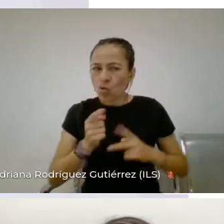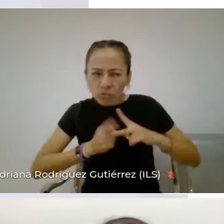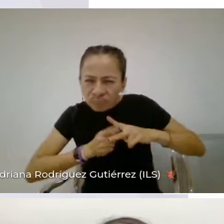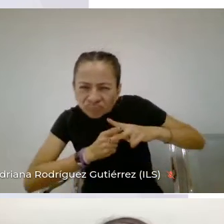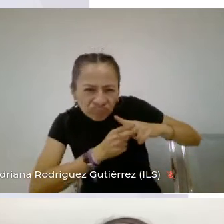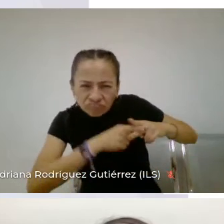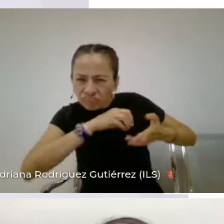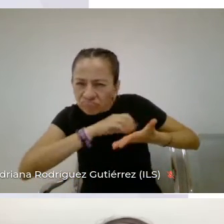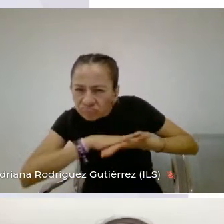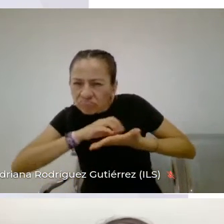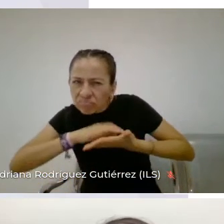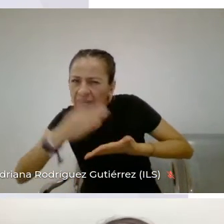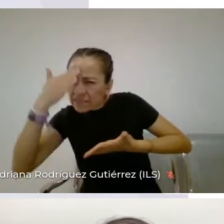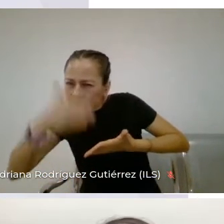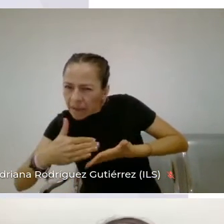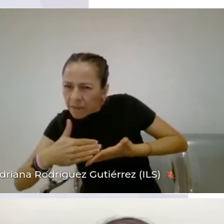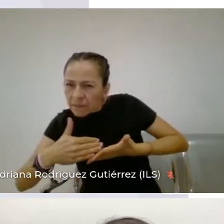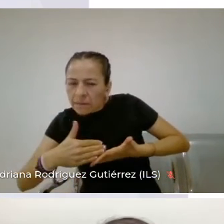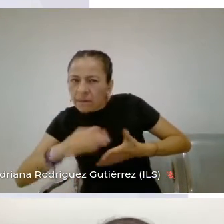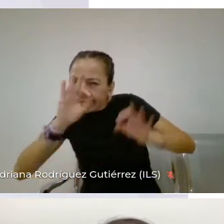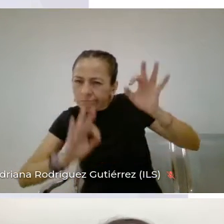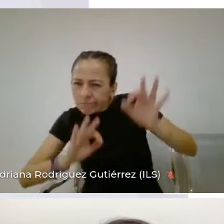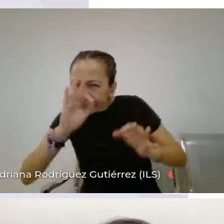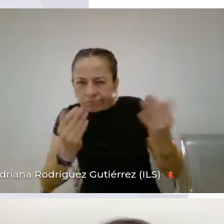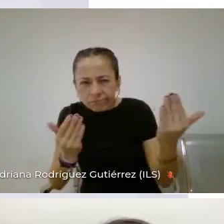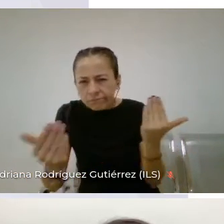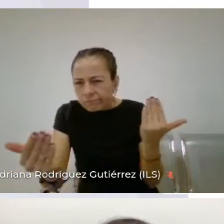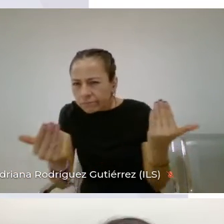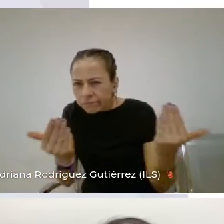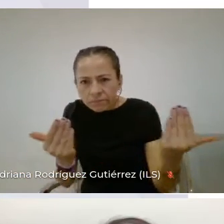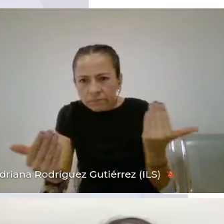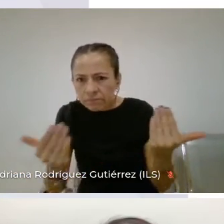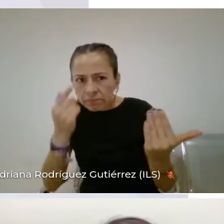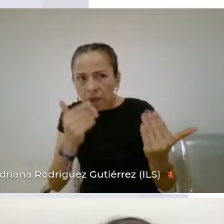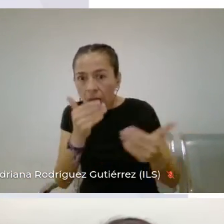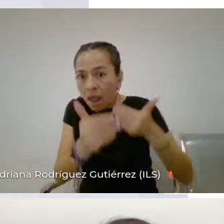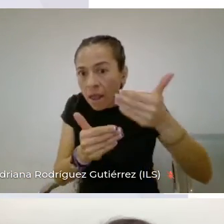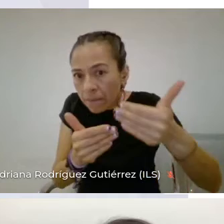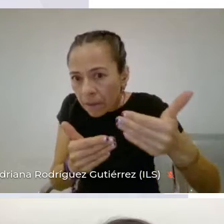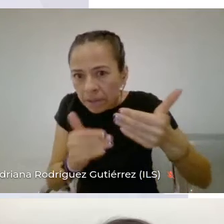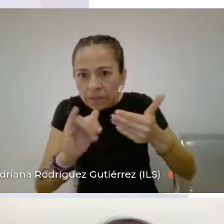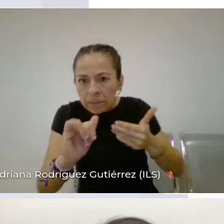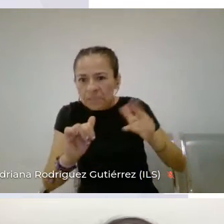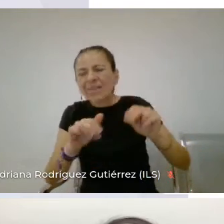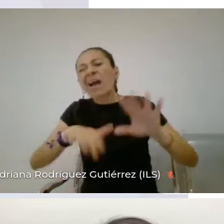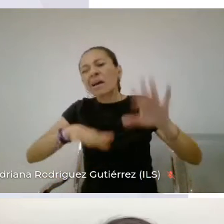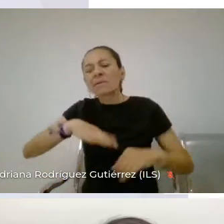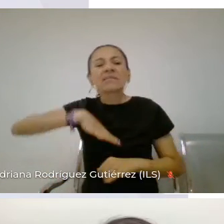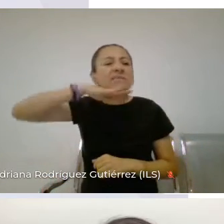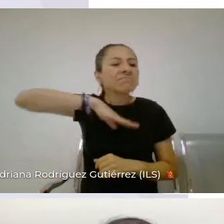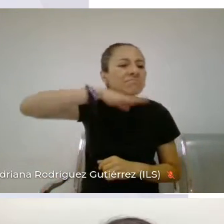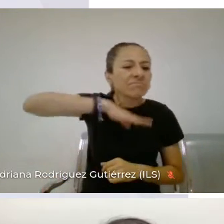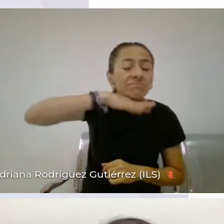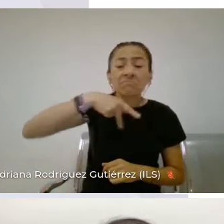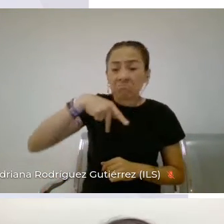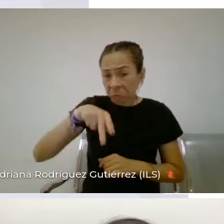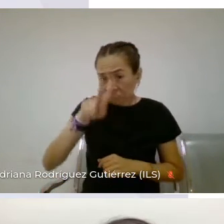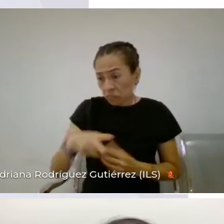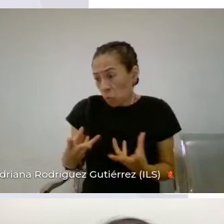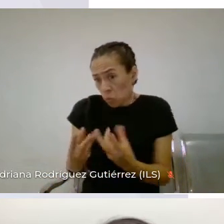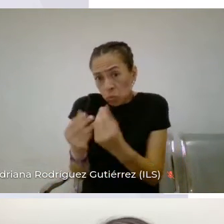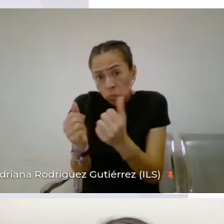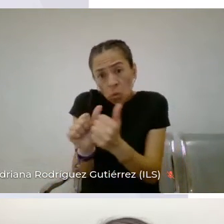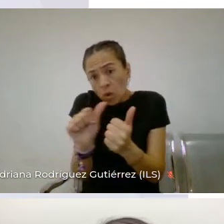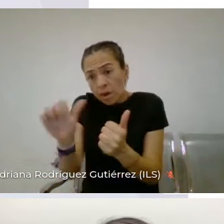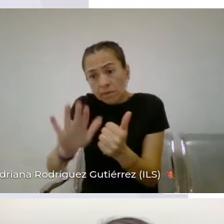es importante tener esta línea base y después comparar cómo vamos avanzando, porque al final del día es trabajar con las personas. Hay muchas variables que no